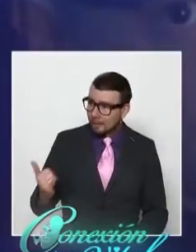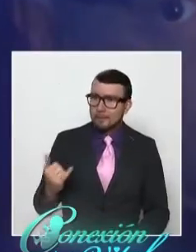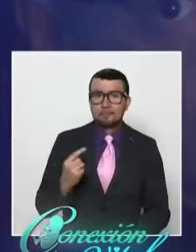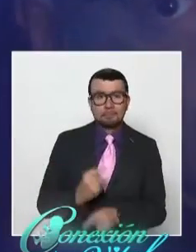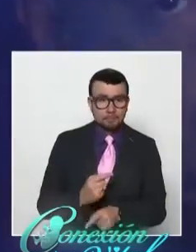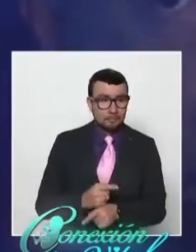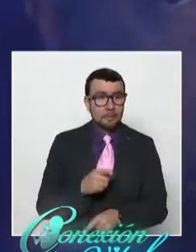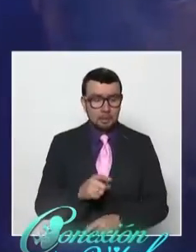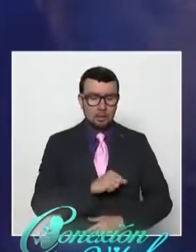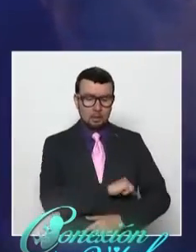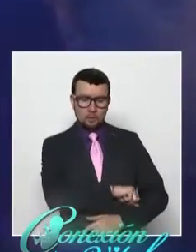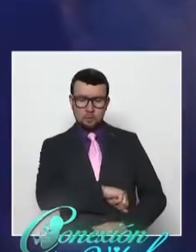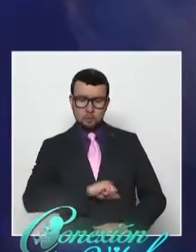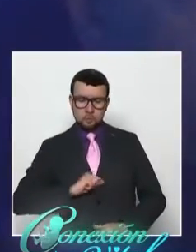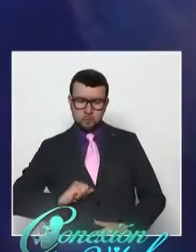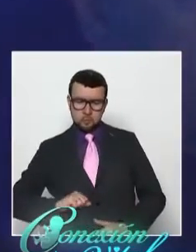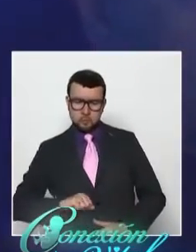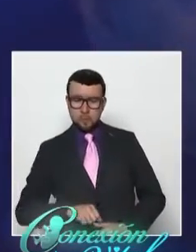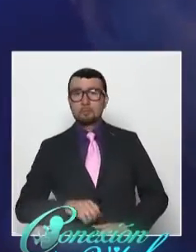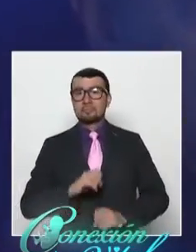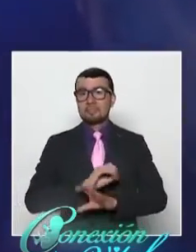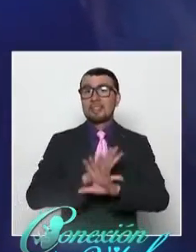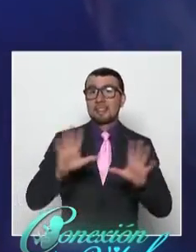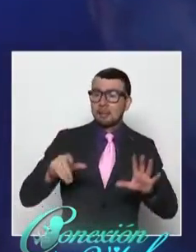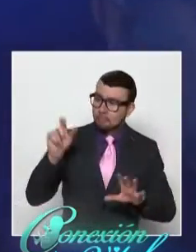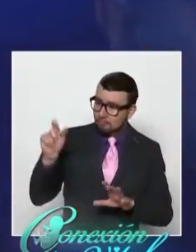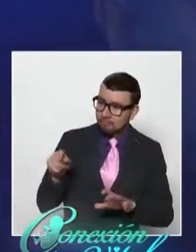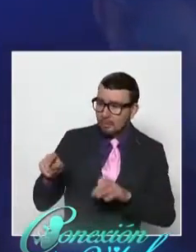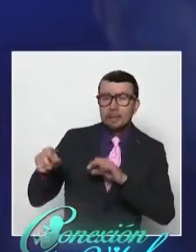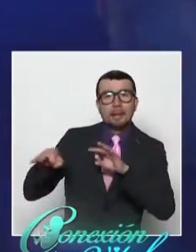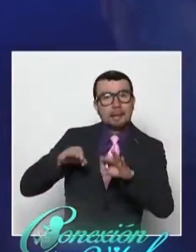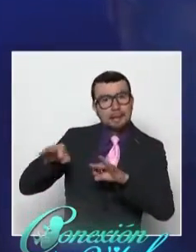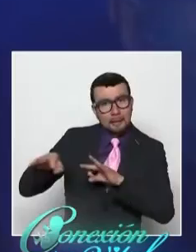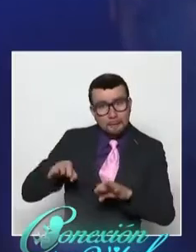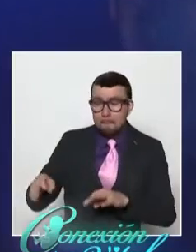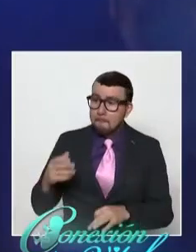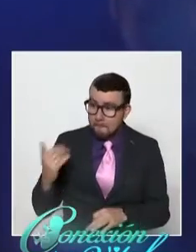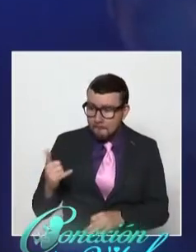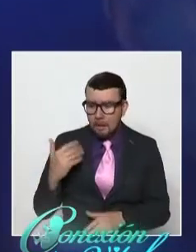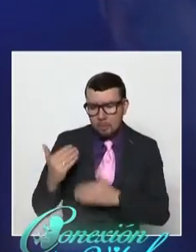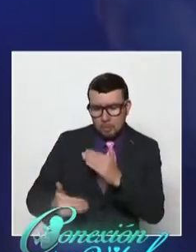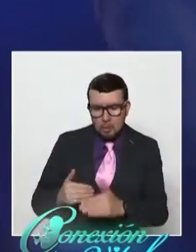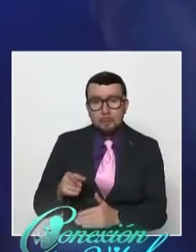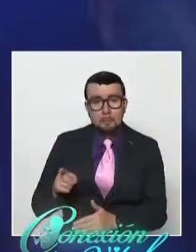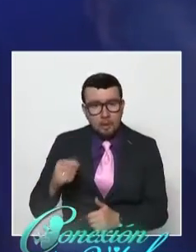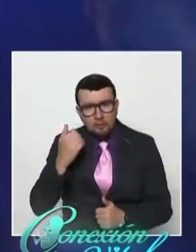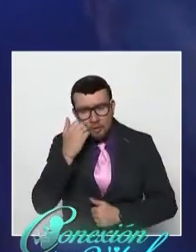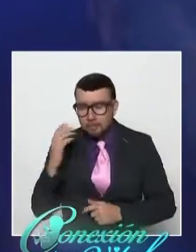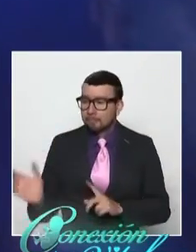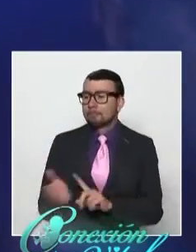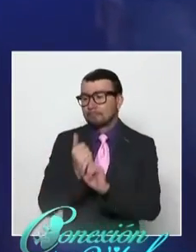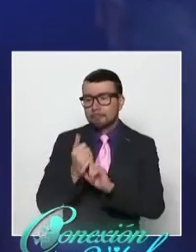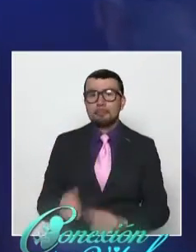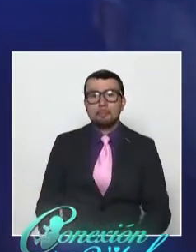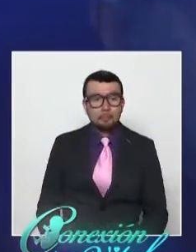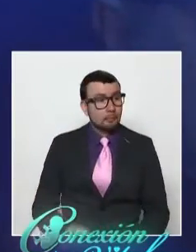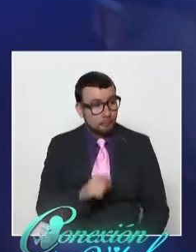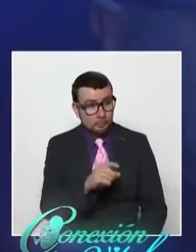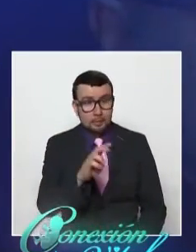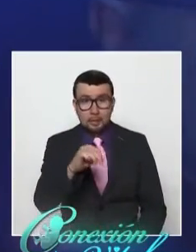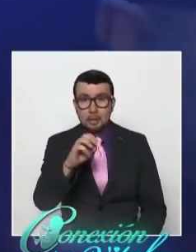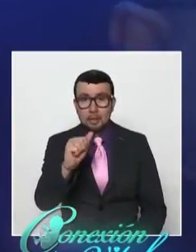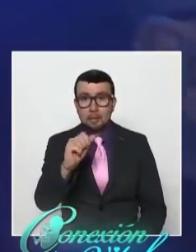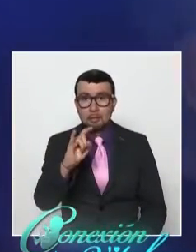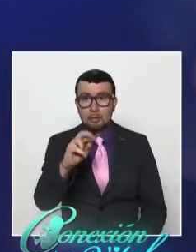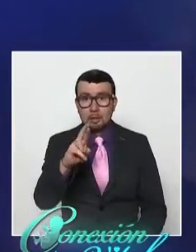método diagnóstico pudimos aclararle a la paciente el pronóstico de su proceso patológico. Doctor Mauricio Rojas Barreto,